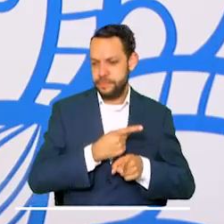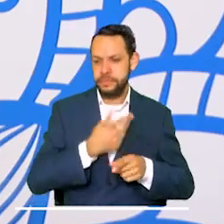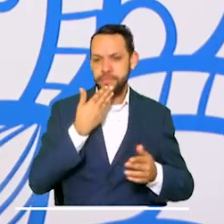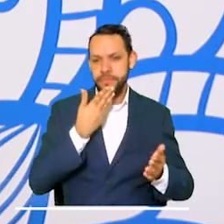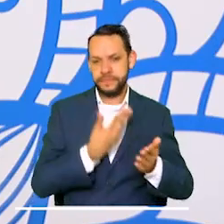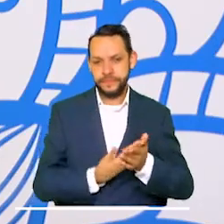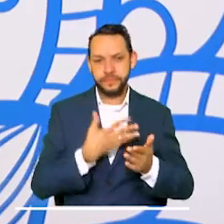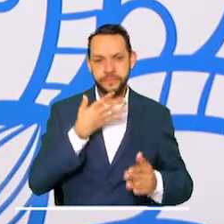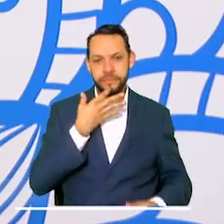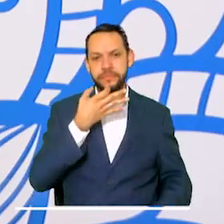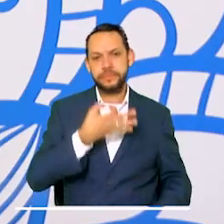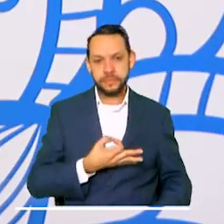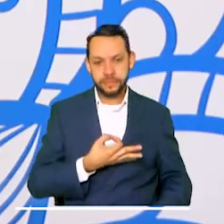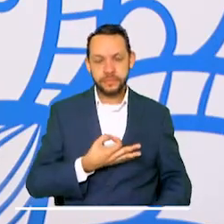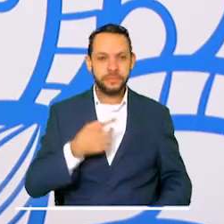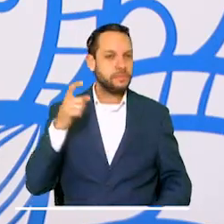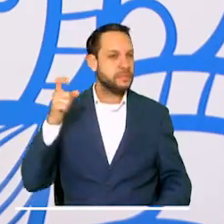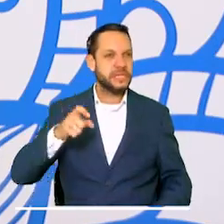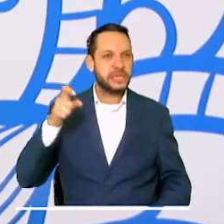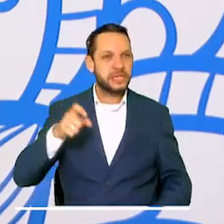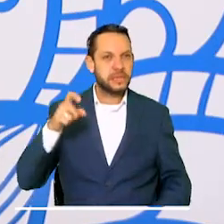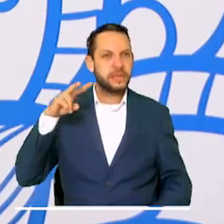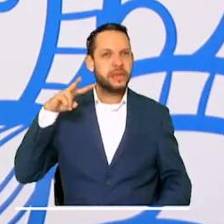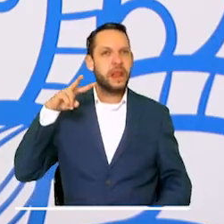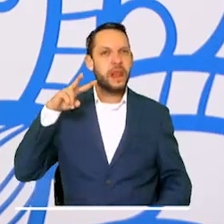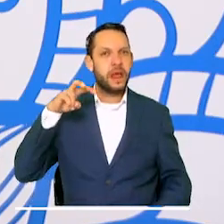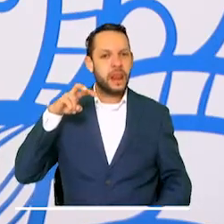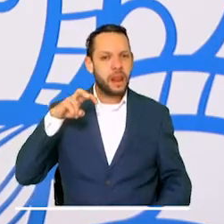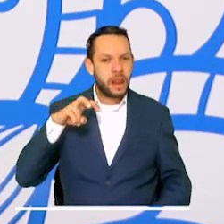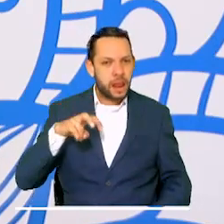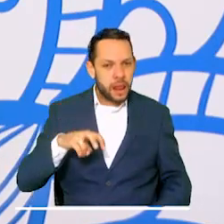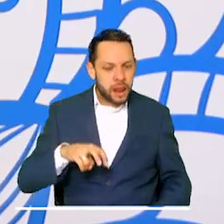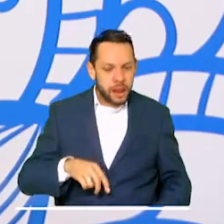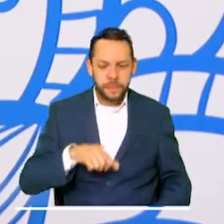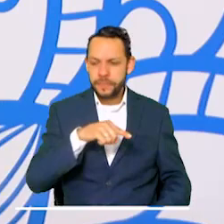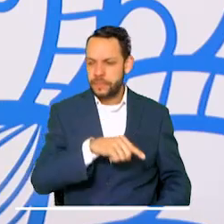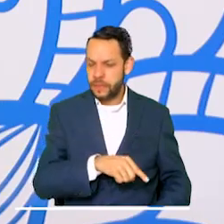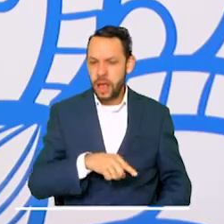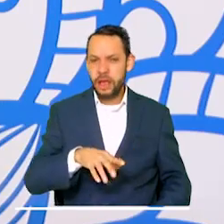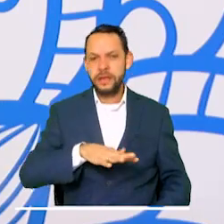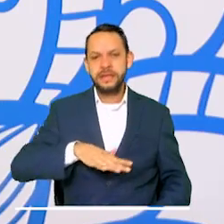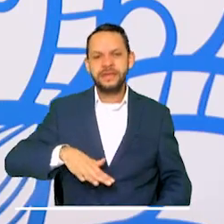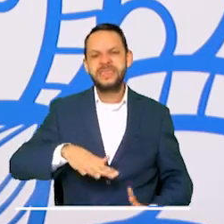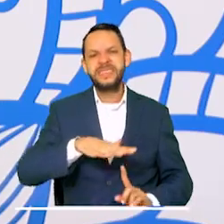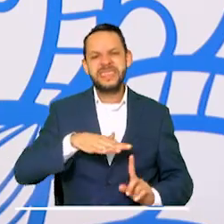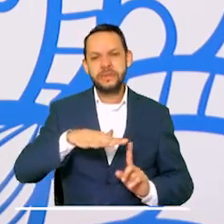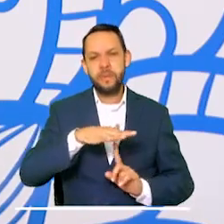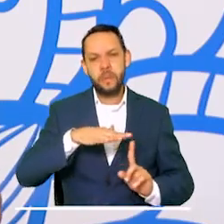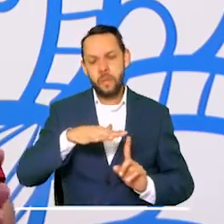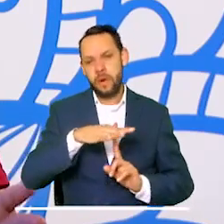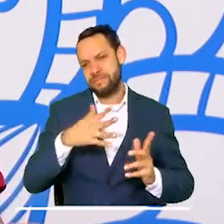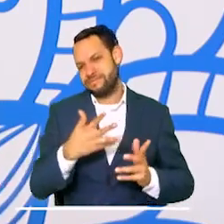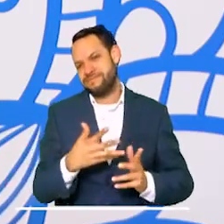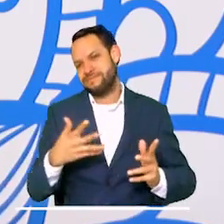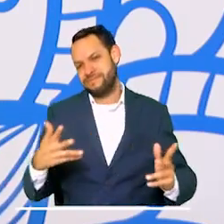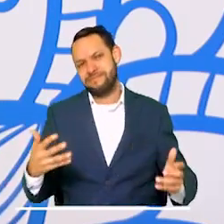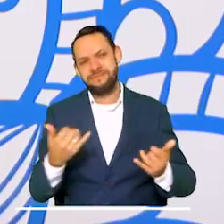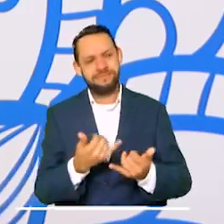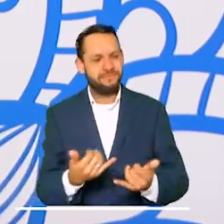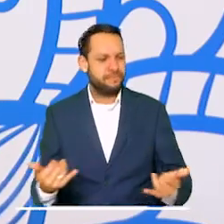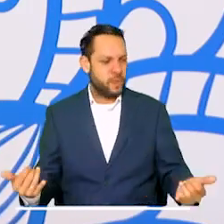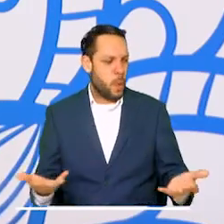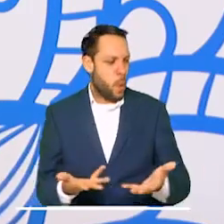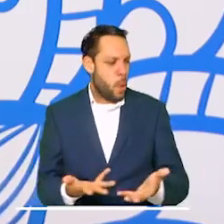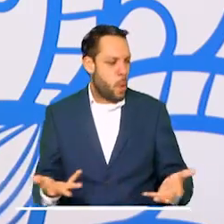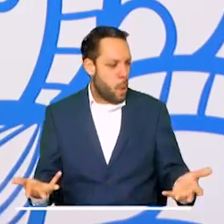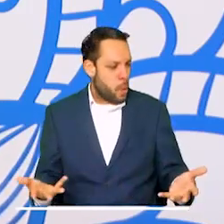nosotros tratemos este tema. ¿Por qué? Cuando nosotros estamos expuestos al medio, nosotros tenemos una cantidad de